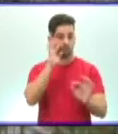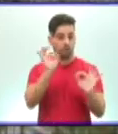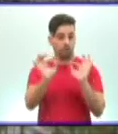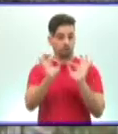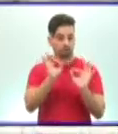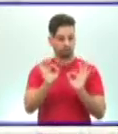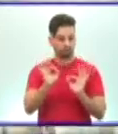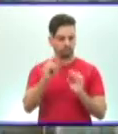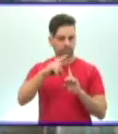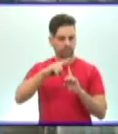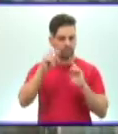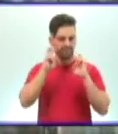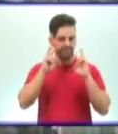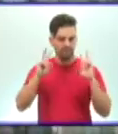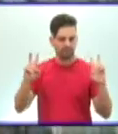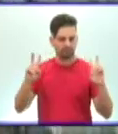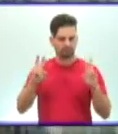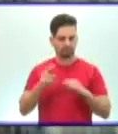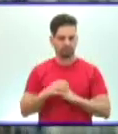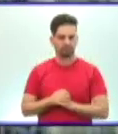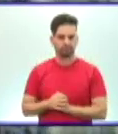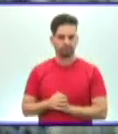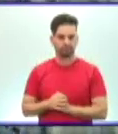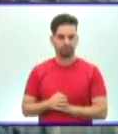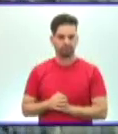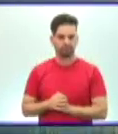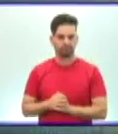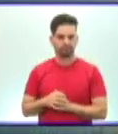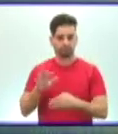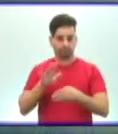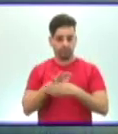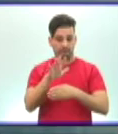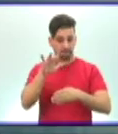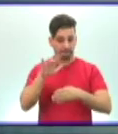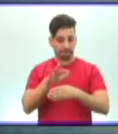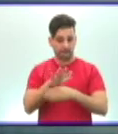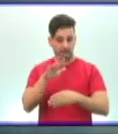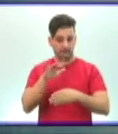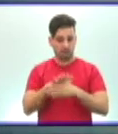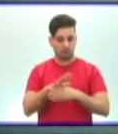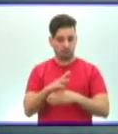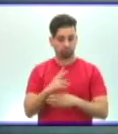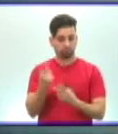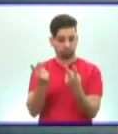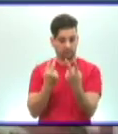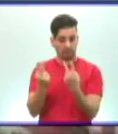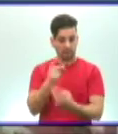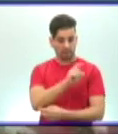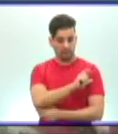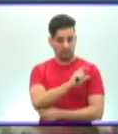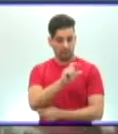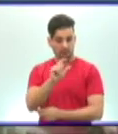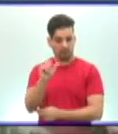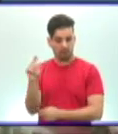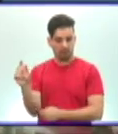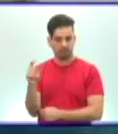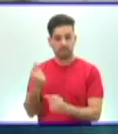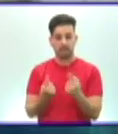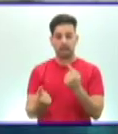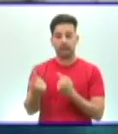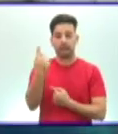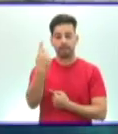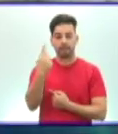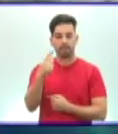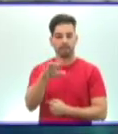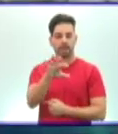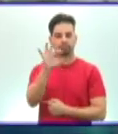ciudad, con el malecón desde La Chorrera hasta La Punta en la entrada de la bahía, es la primera área costera que se